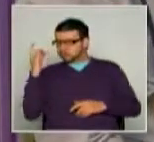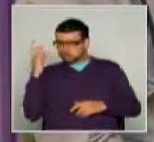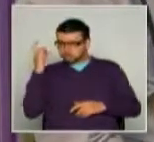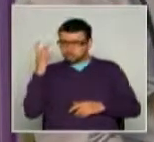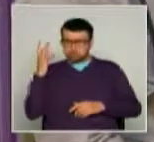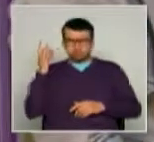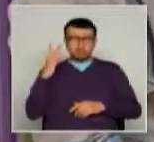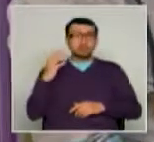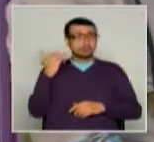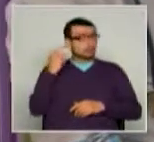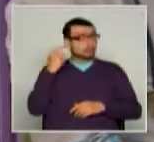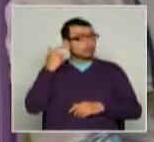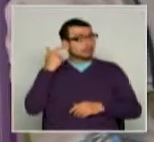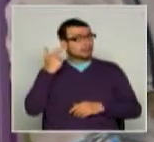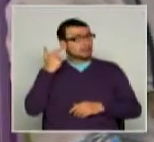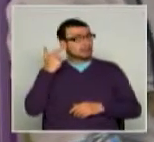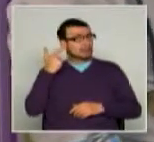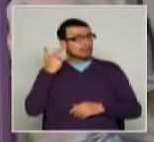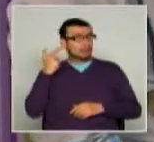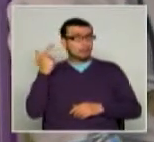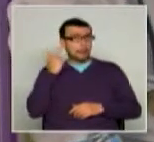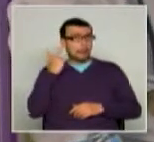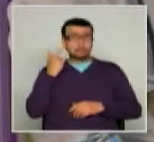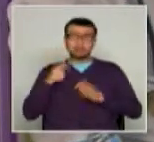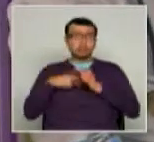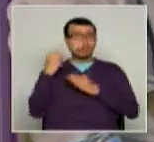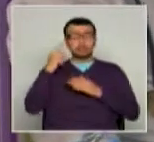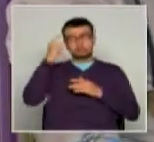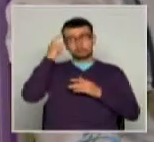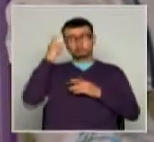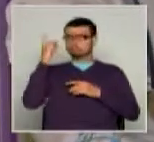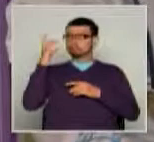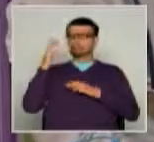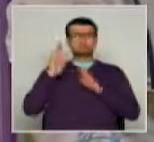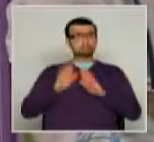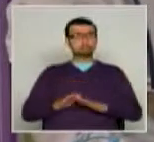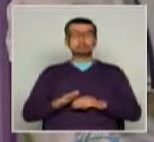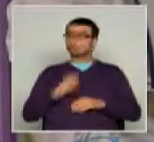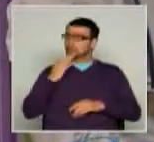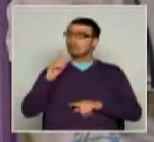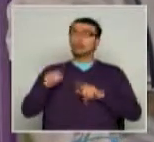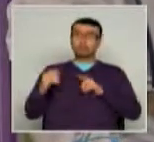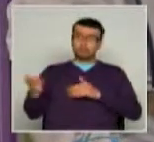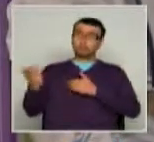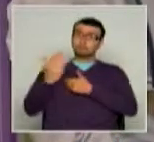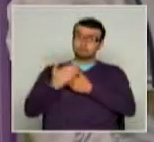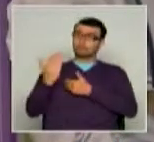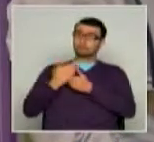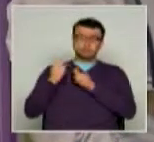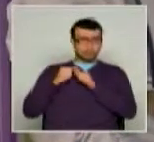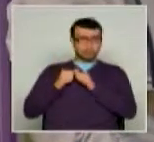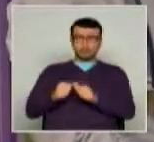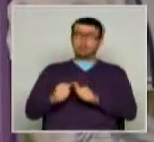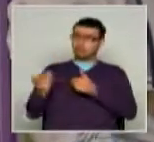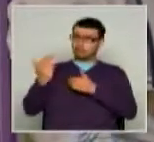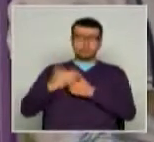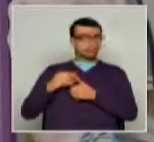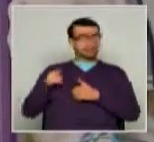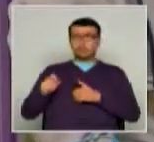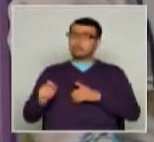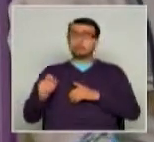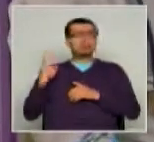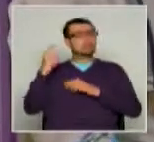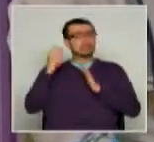migraña y muchos de ustedes que están viendo y son fieles al tratamiento que hemos hecho, se han dado cuenta que desde la